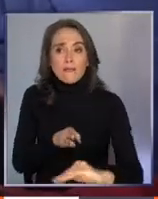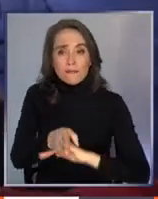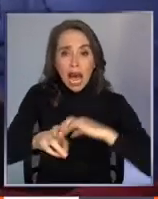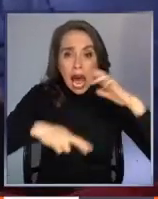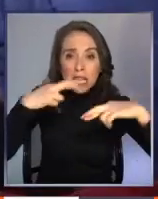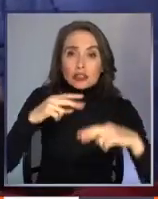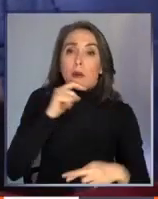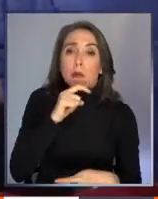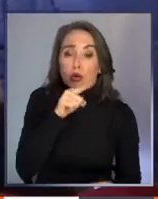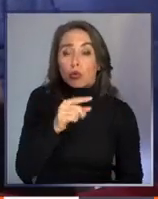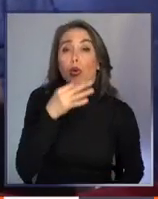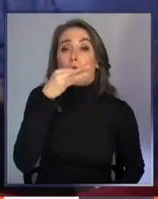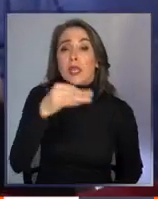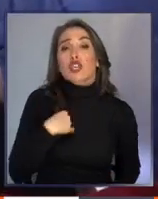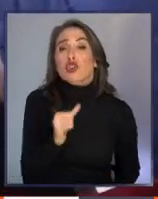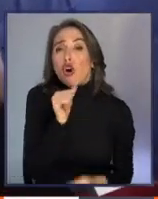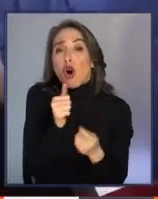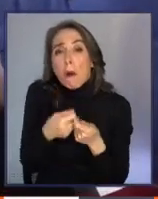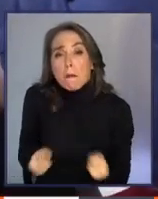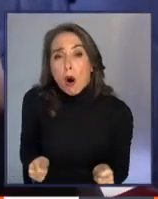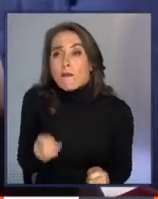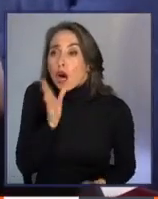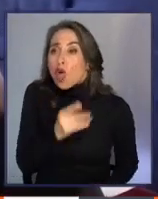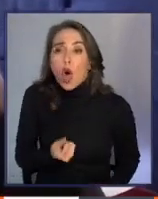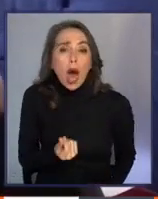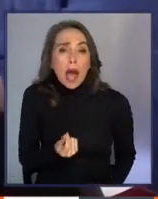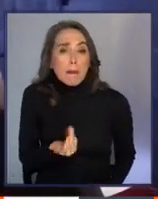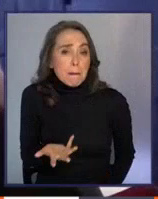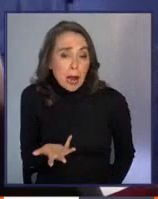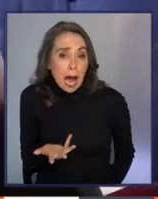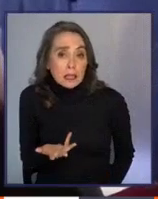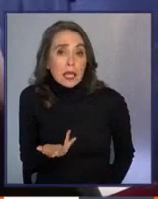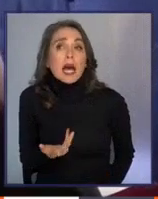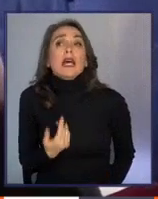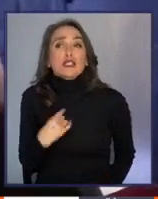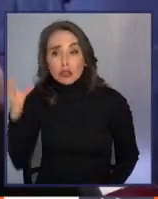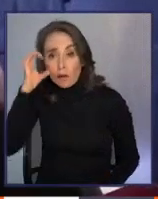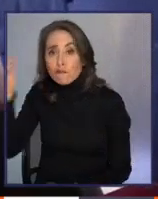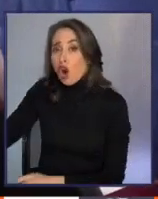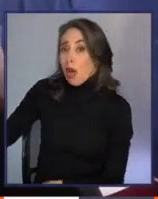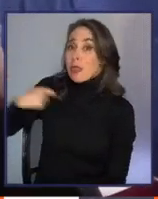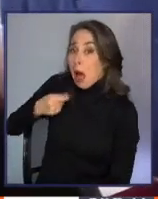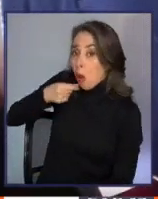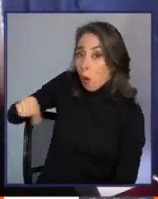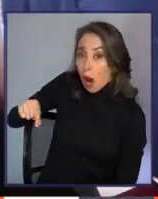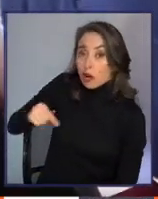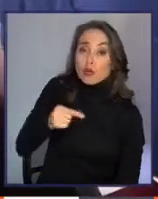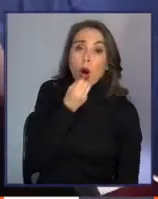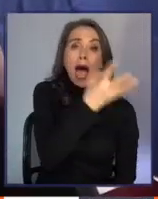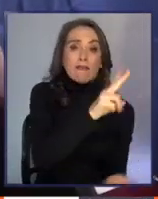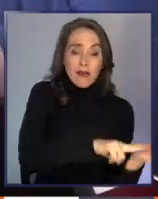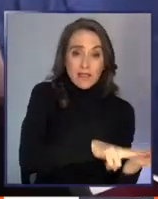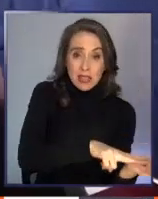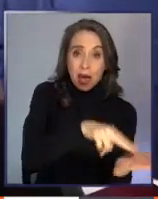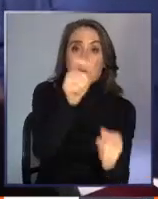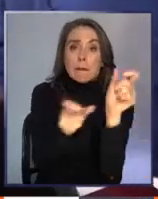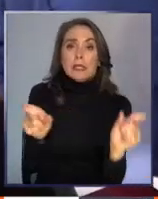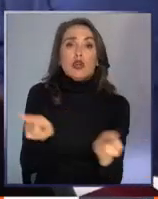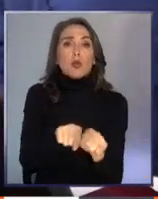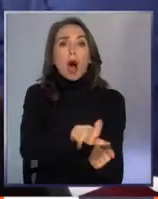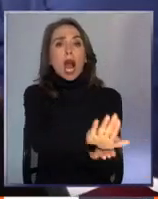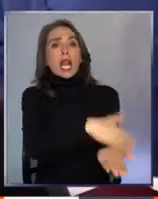por ejemplo, y dices, soy pobre, no tengo dinero, pero lo voy a conseguir pronto, dices la verdad, pero la gente te